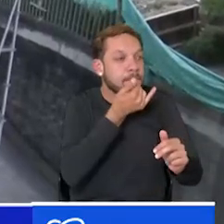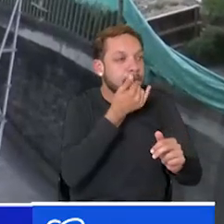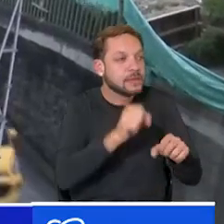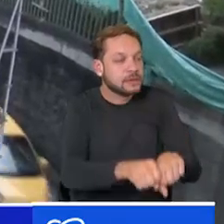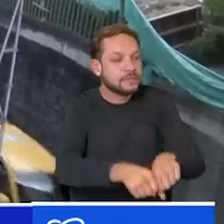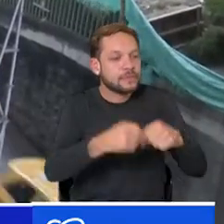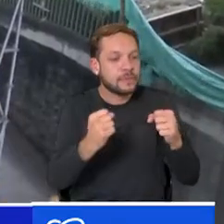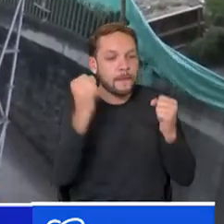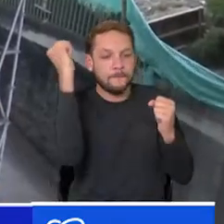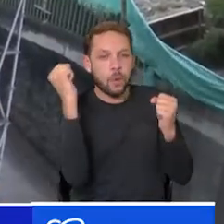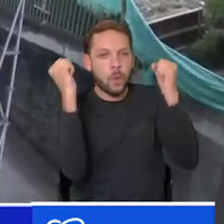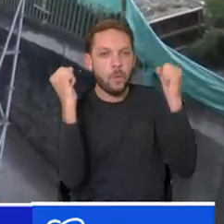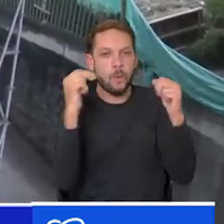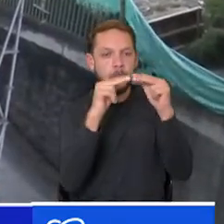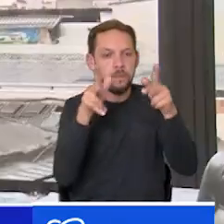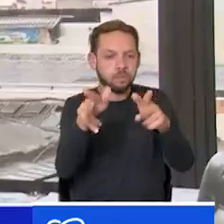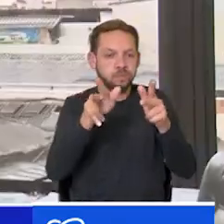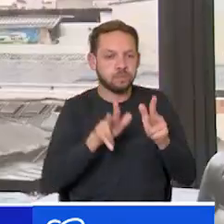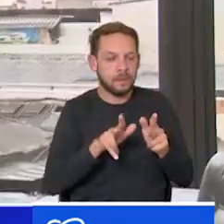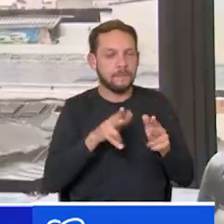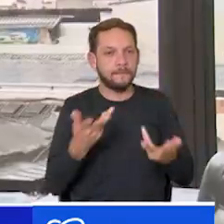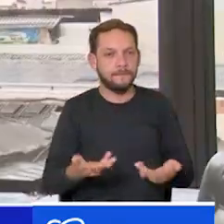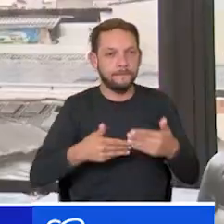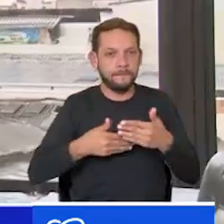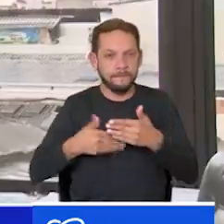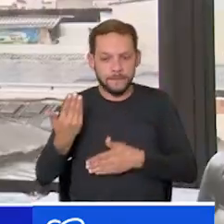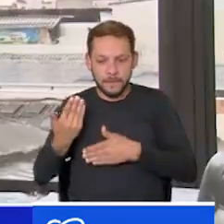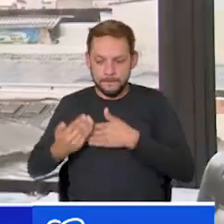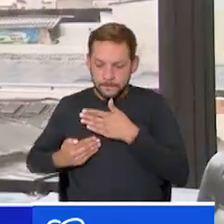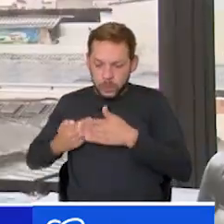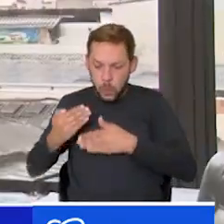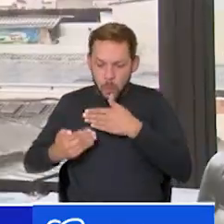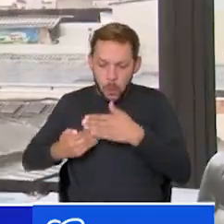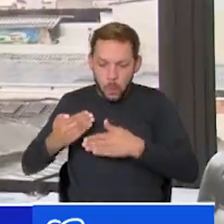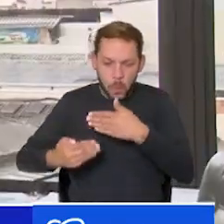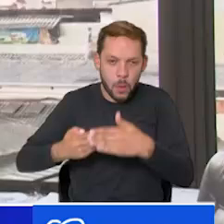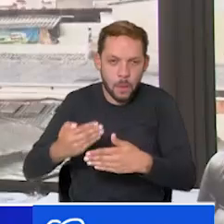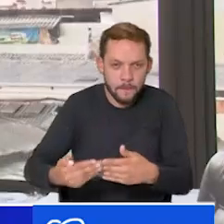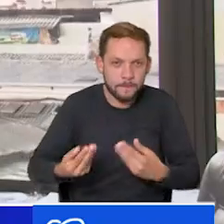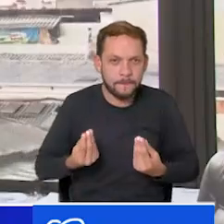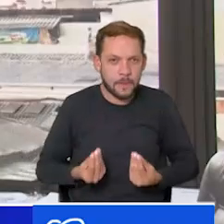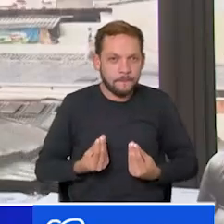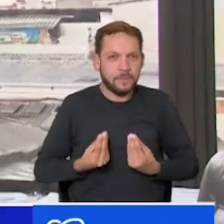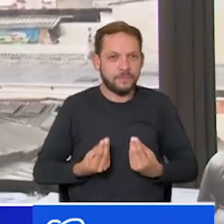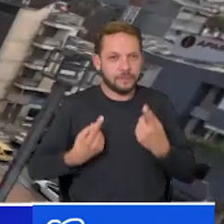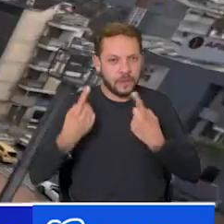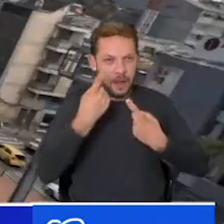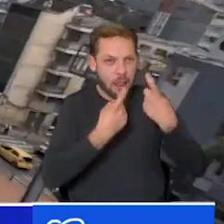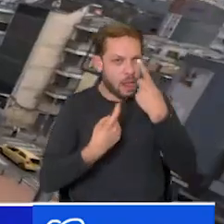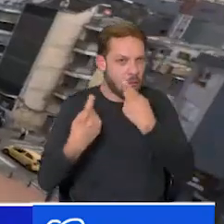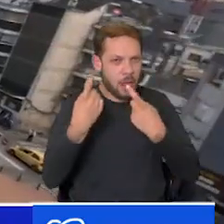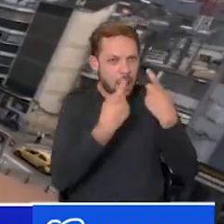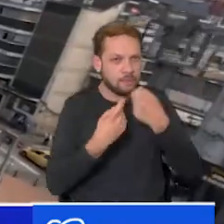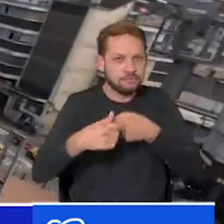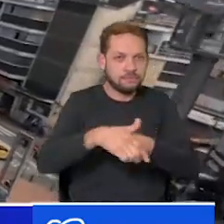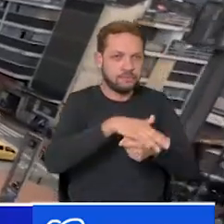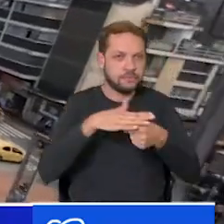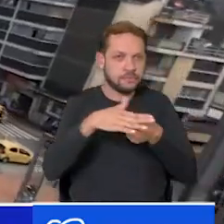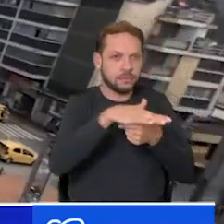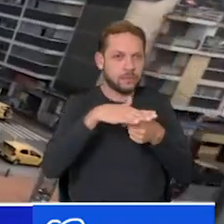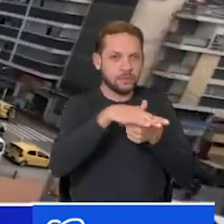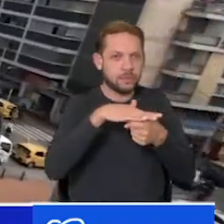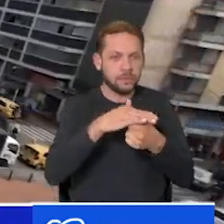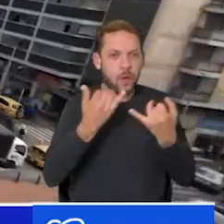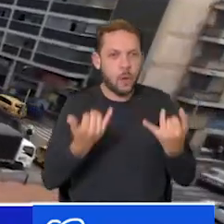eh digamos que se inició el proceso por parte del constructor para que eh se analizara la situación ahora el contratista